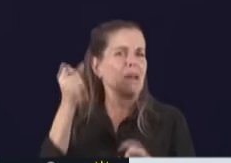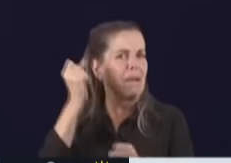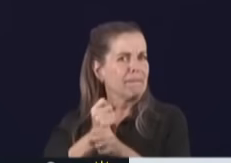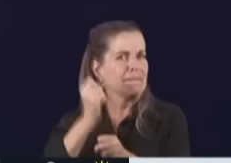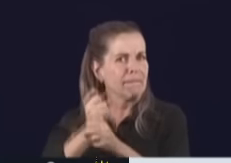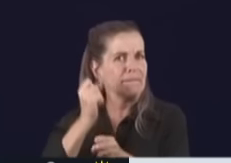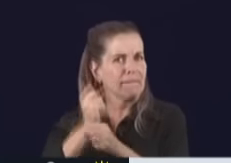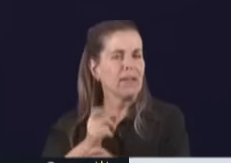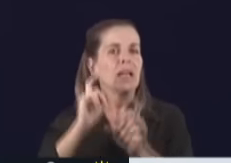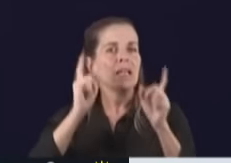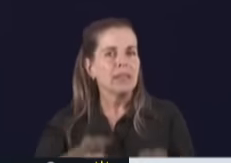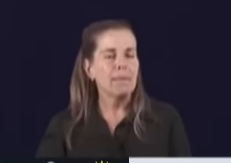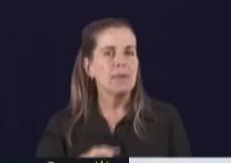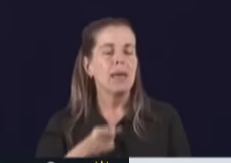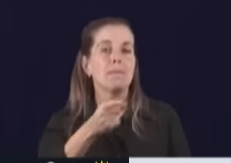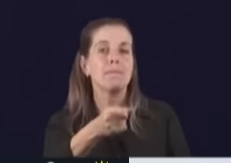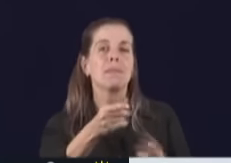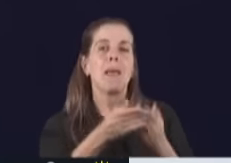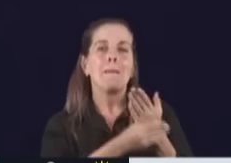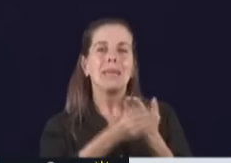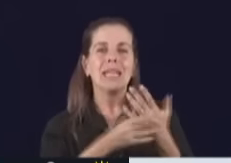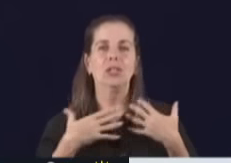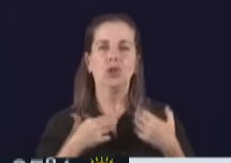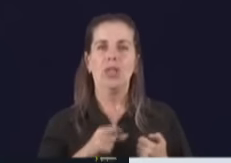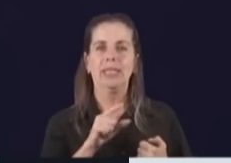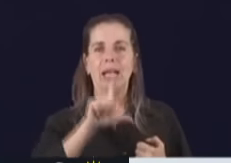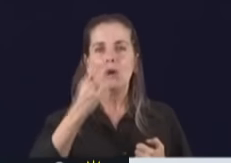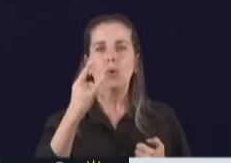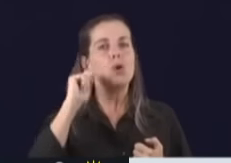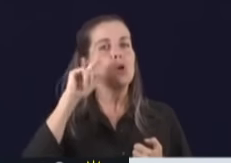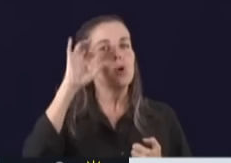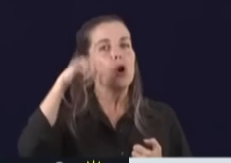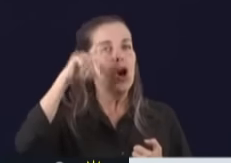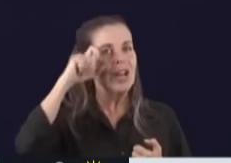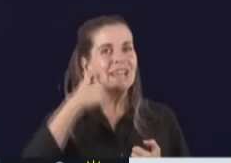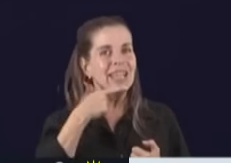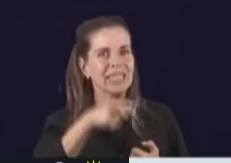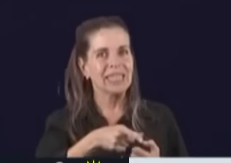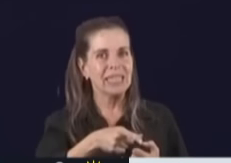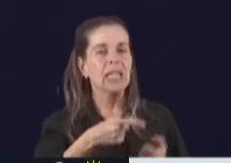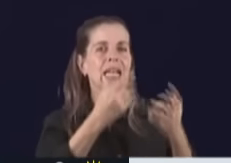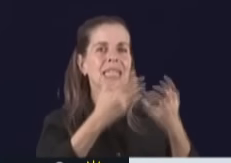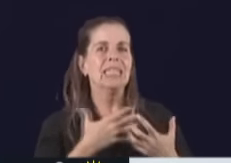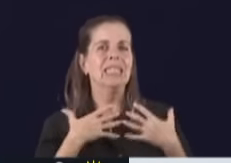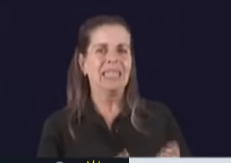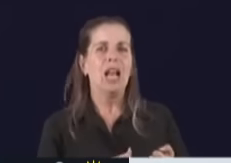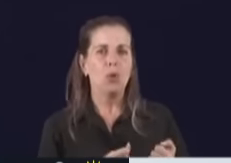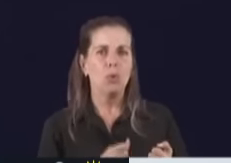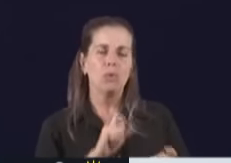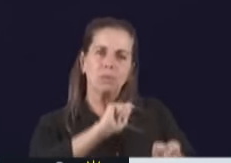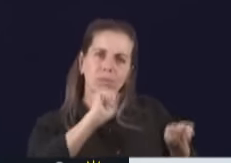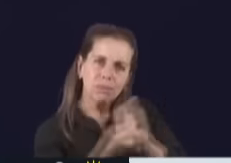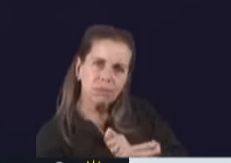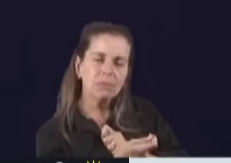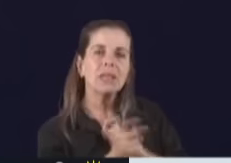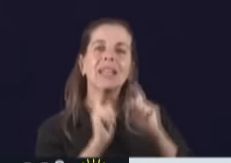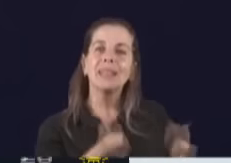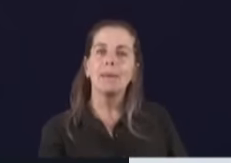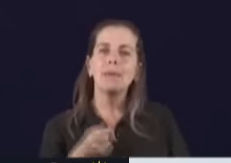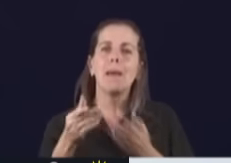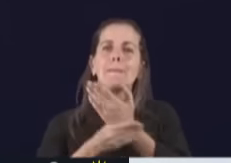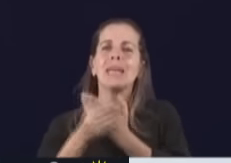ministro Mario Lugones, al ministro de Salud por ordenar un sistema de salud que venía de décadas de decadencia, al ministro Cunio Libarona